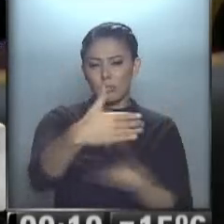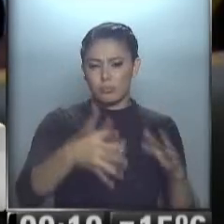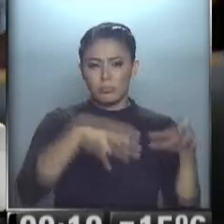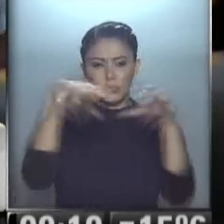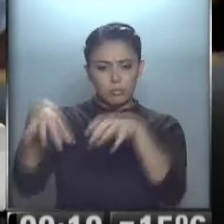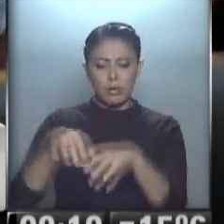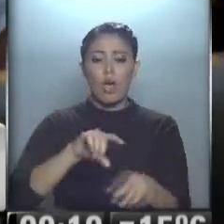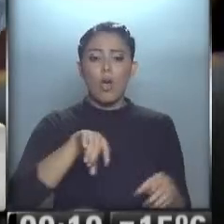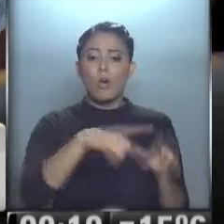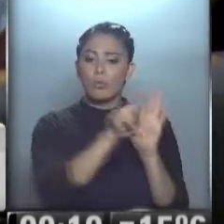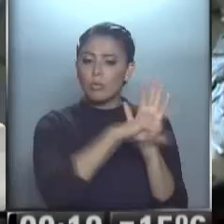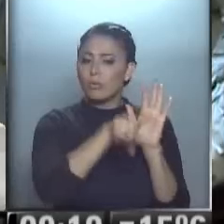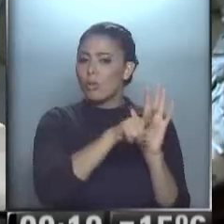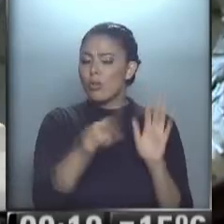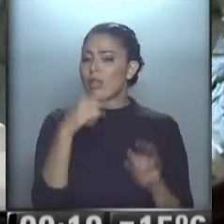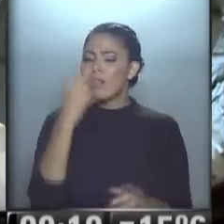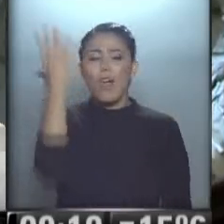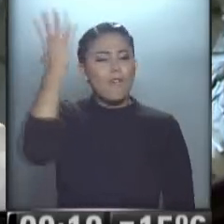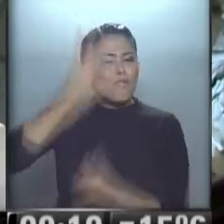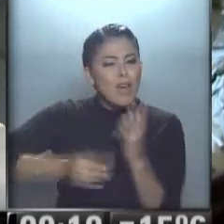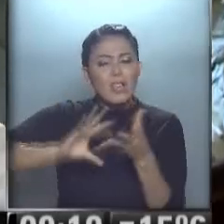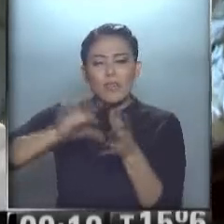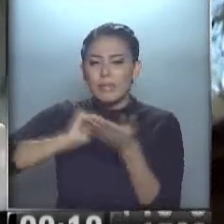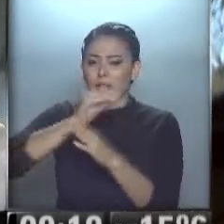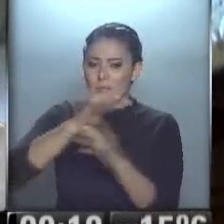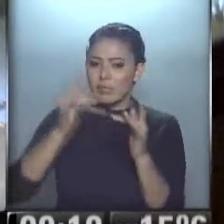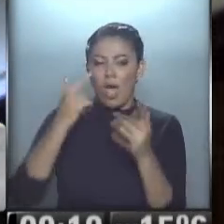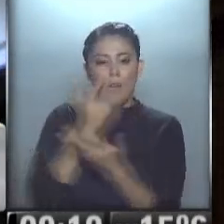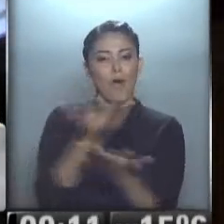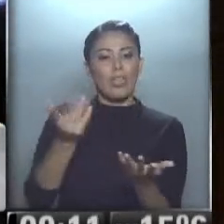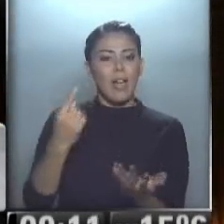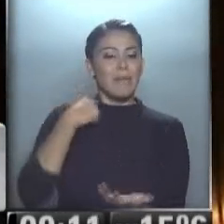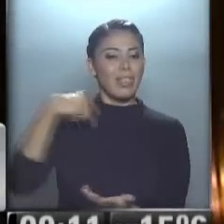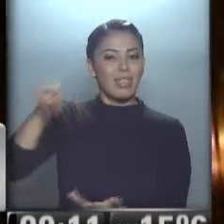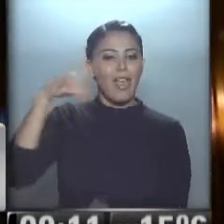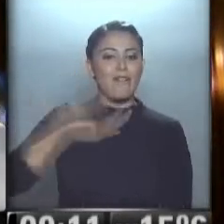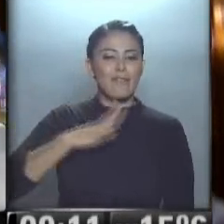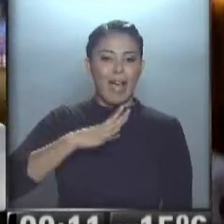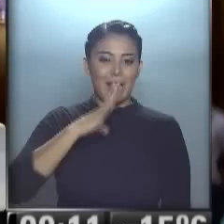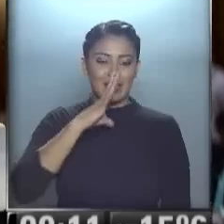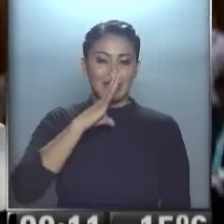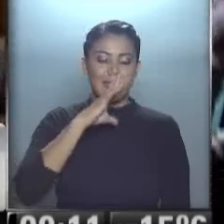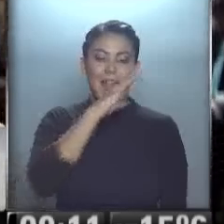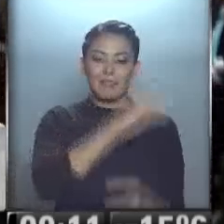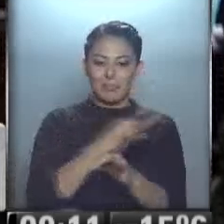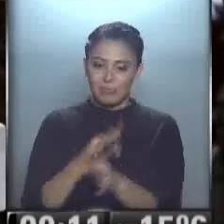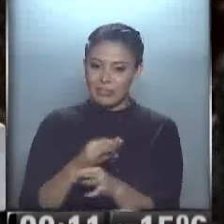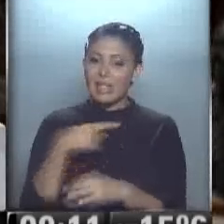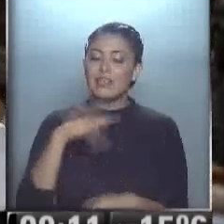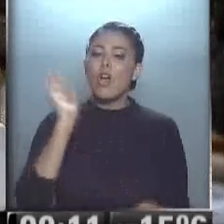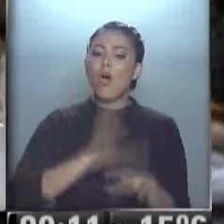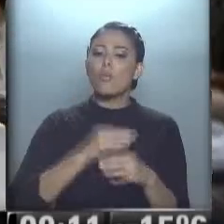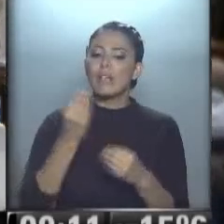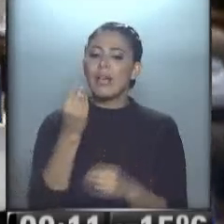legisladores opositores coincidieron en que los errores de la inscripción desnudaron el problema de la falta de vacantes y lo atribuyeron al descenso en el